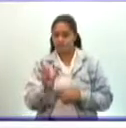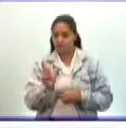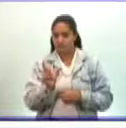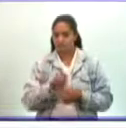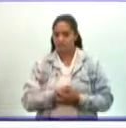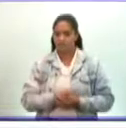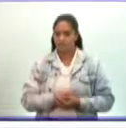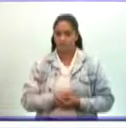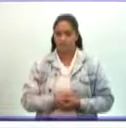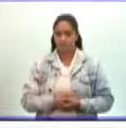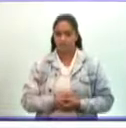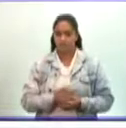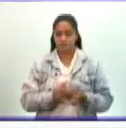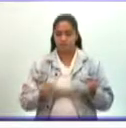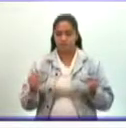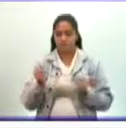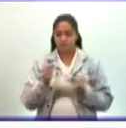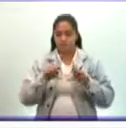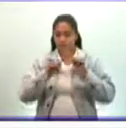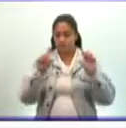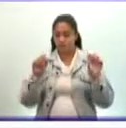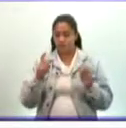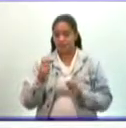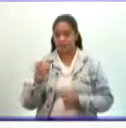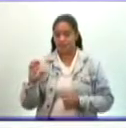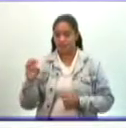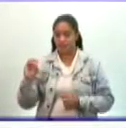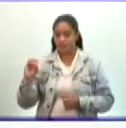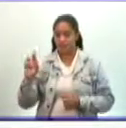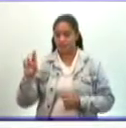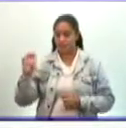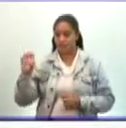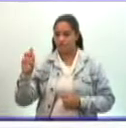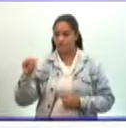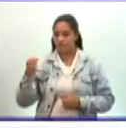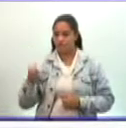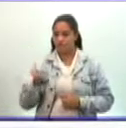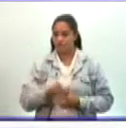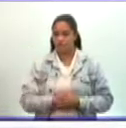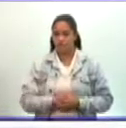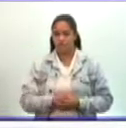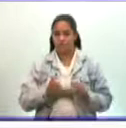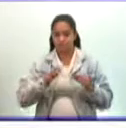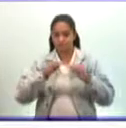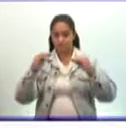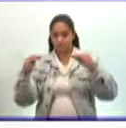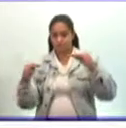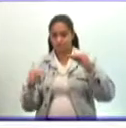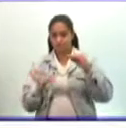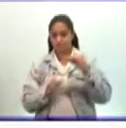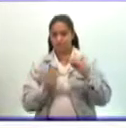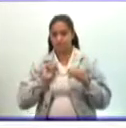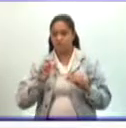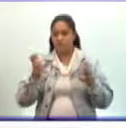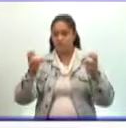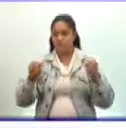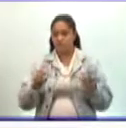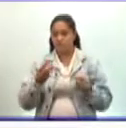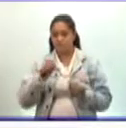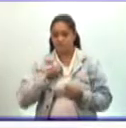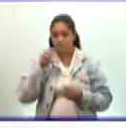es la primera parte del teorema de las transversales. Vamos entonces a sustituir los valores que conocemos